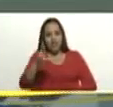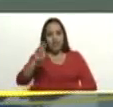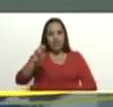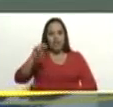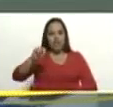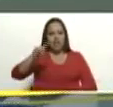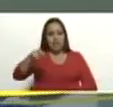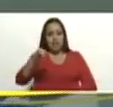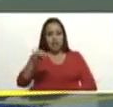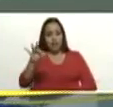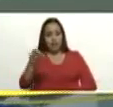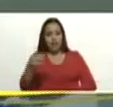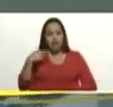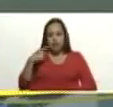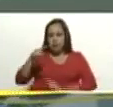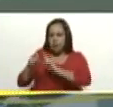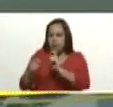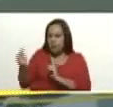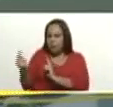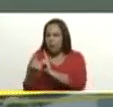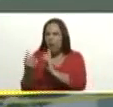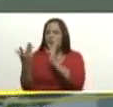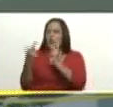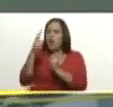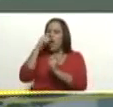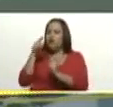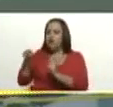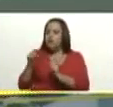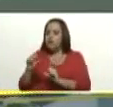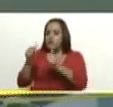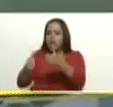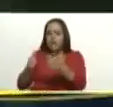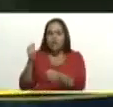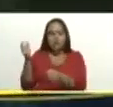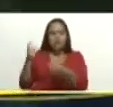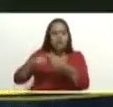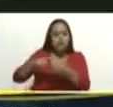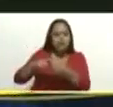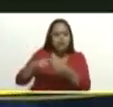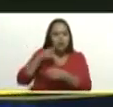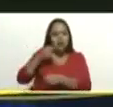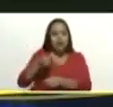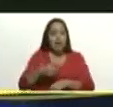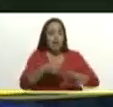edad te incorporaste? A los 6 años.